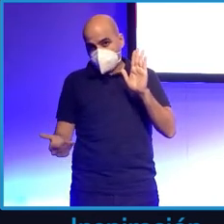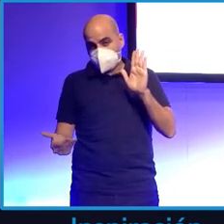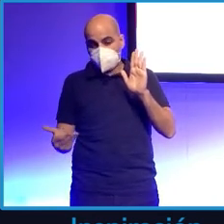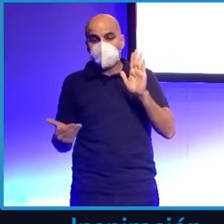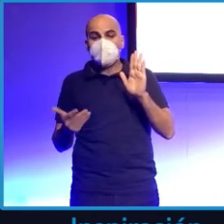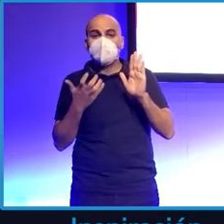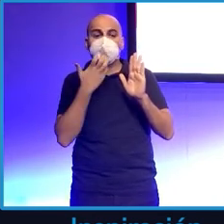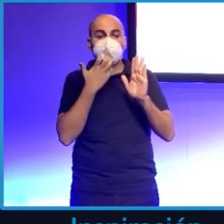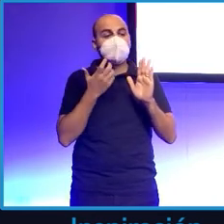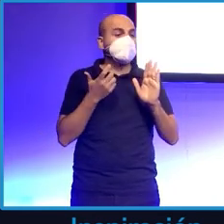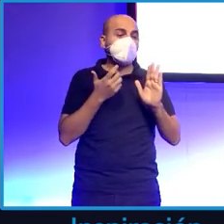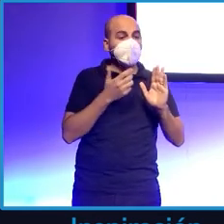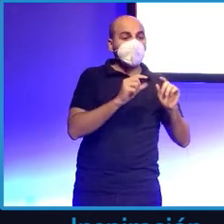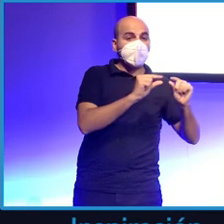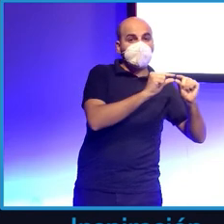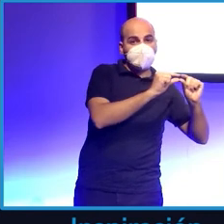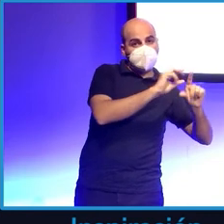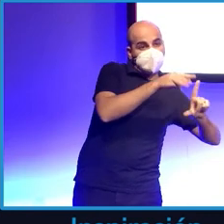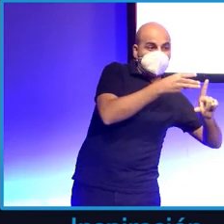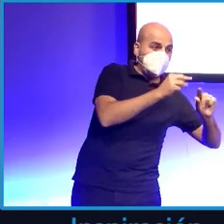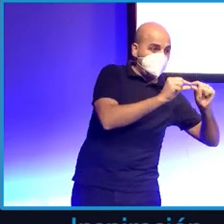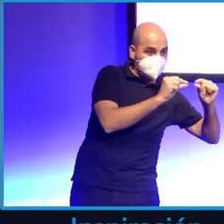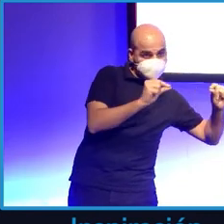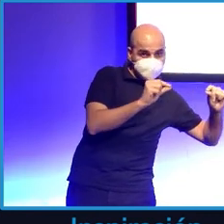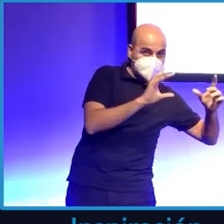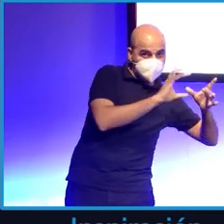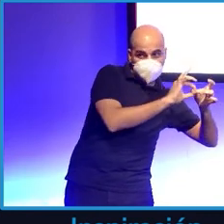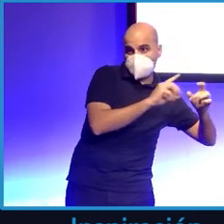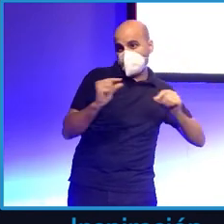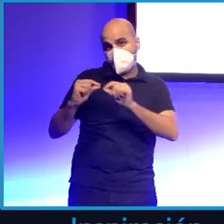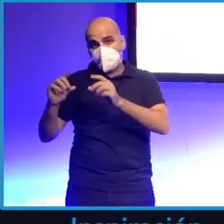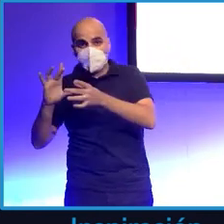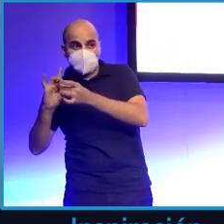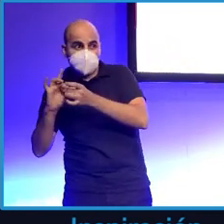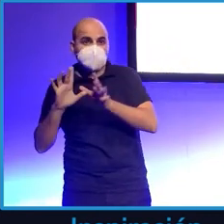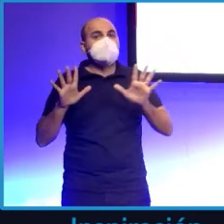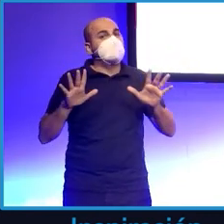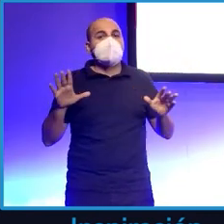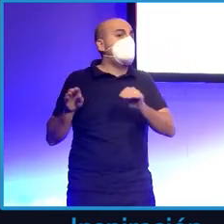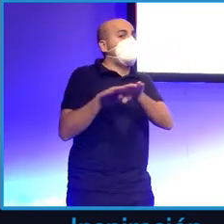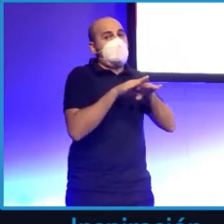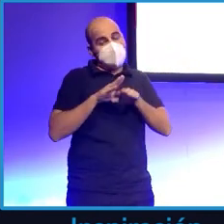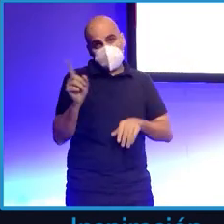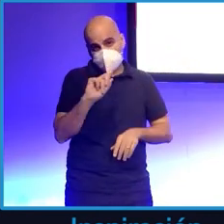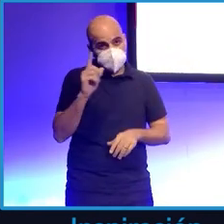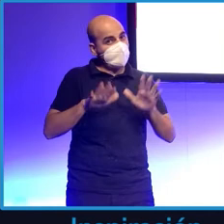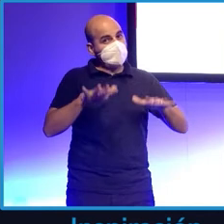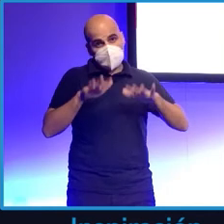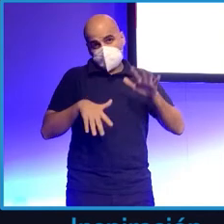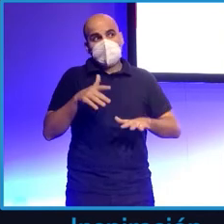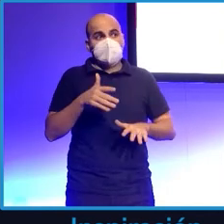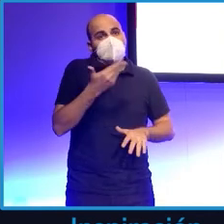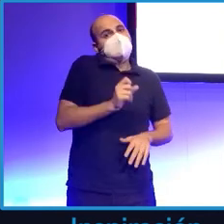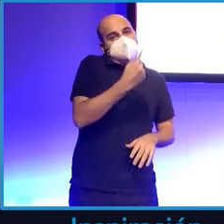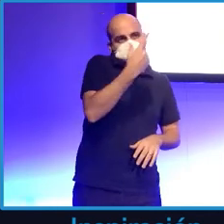voy a enseñar los más importantes el primero evidentemente es la url donde se coloca el enlace no es lo mismo que me enlace el mundo que me